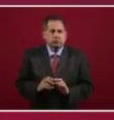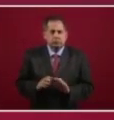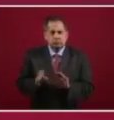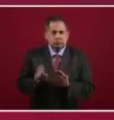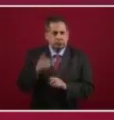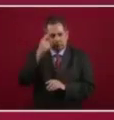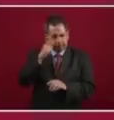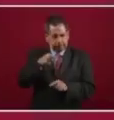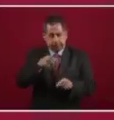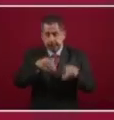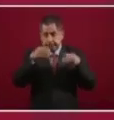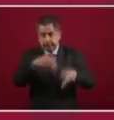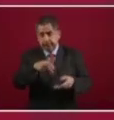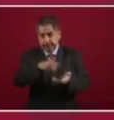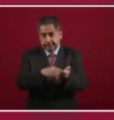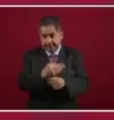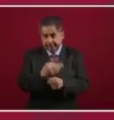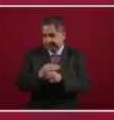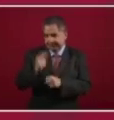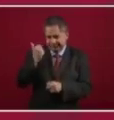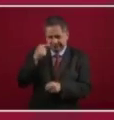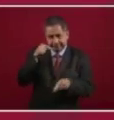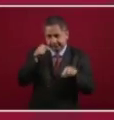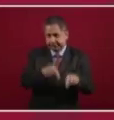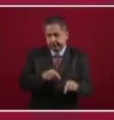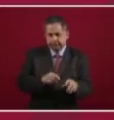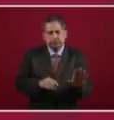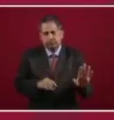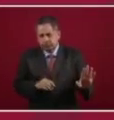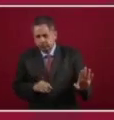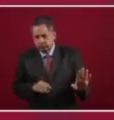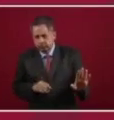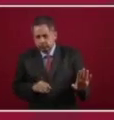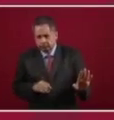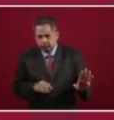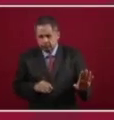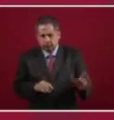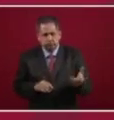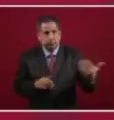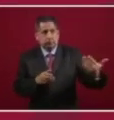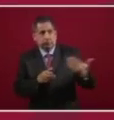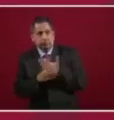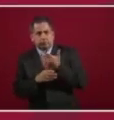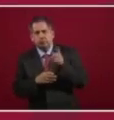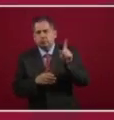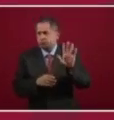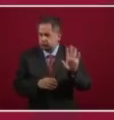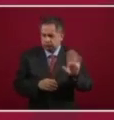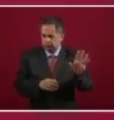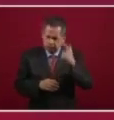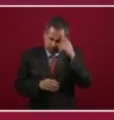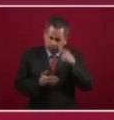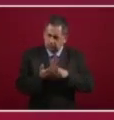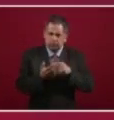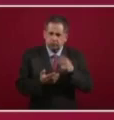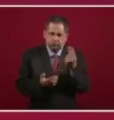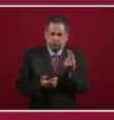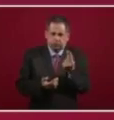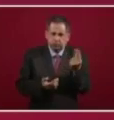para atender estos casos de la intervención de un